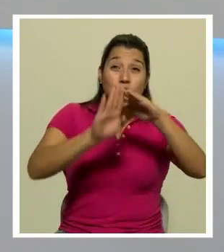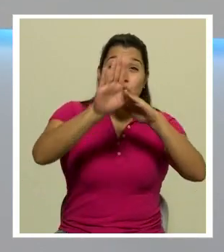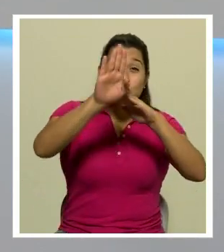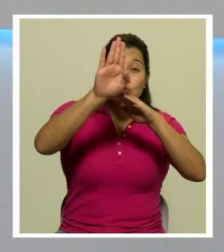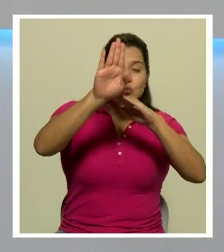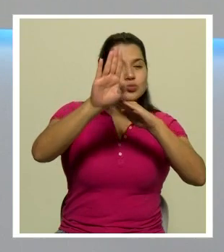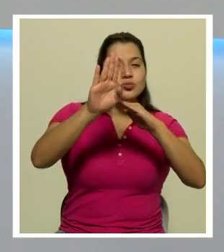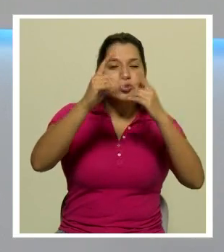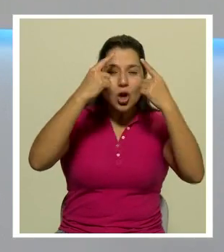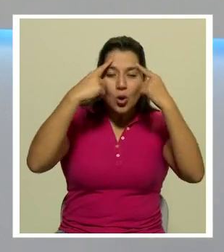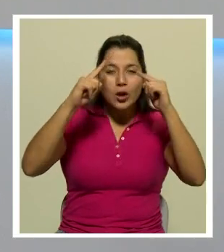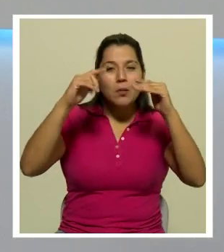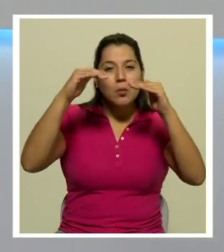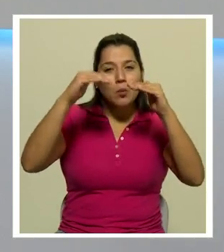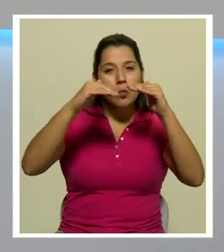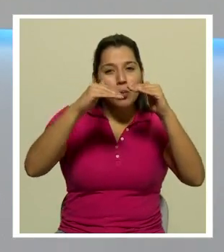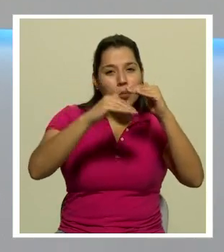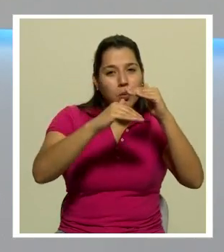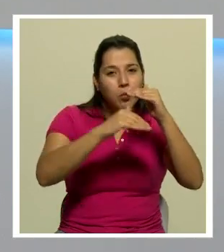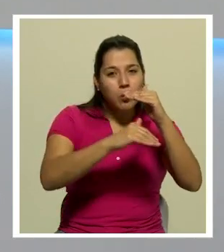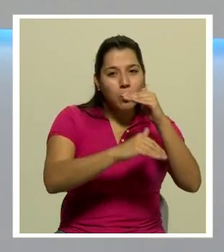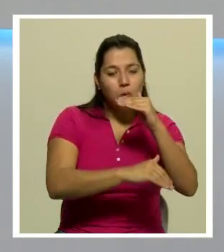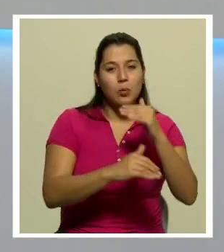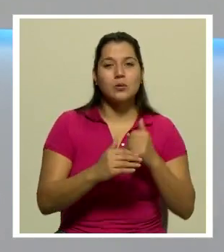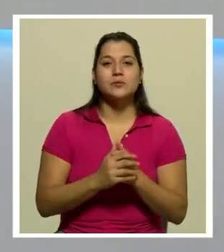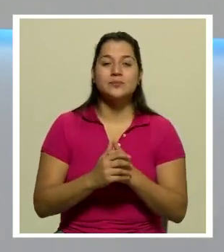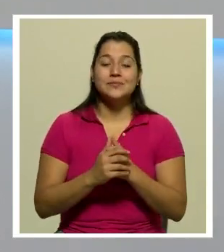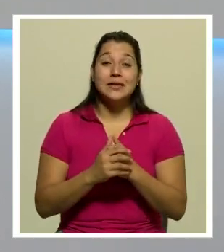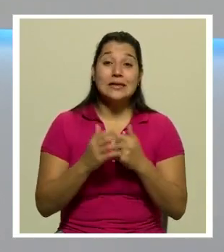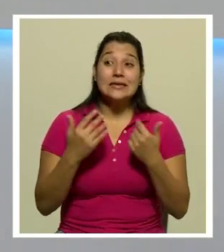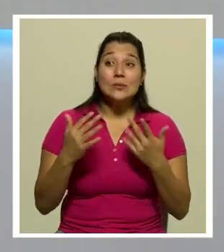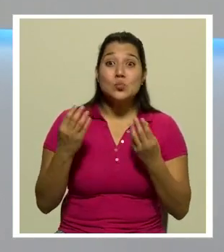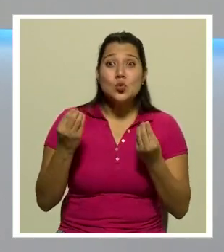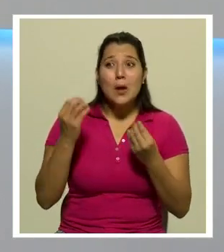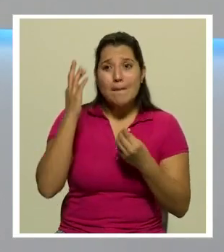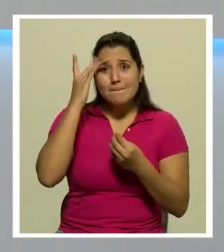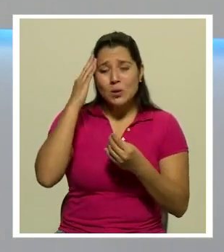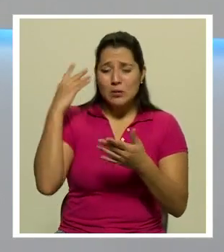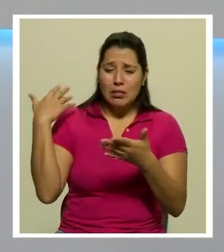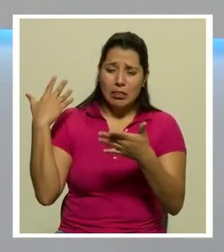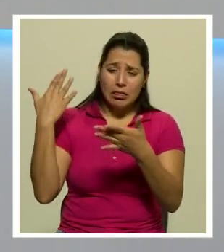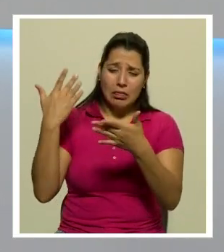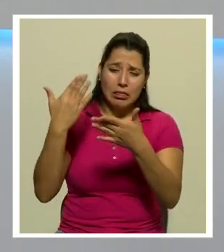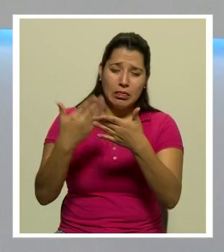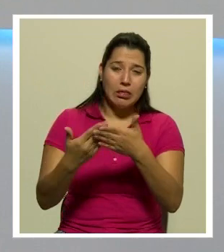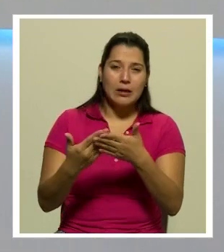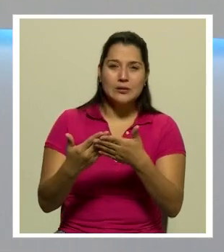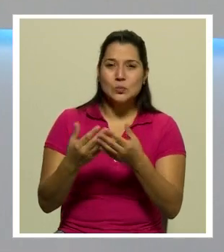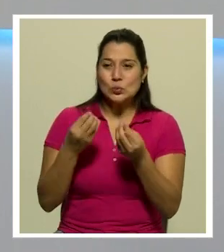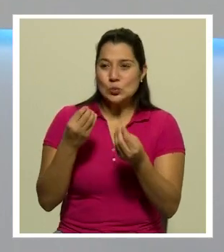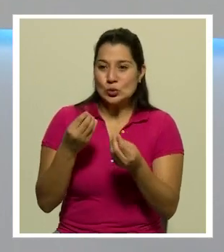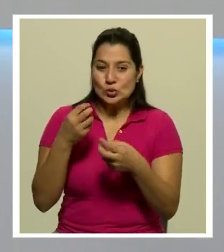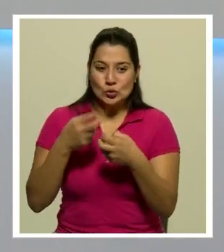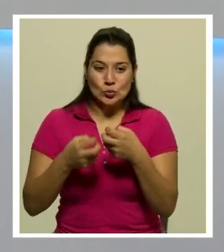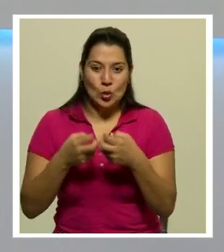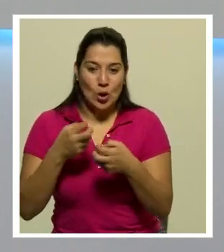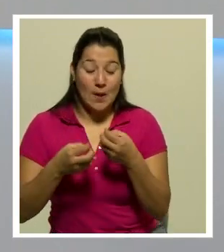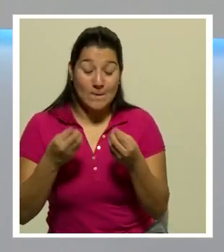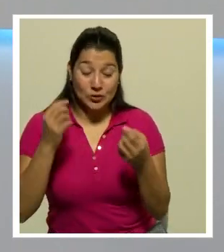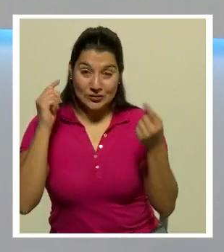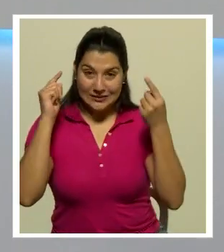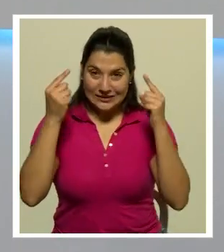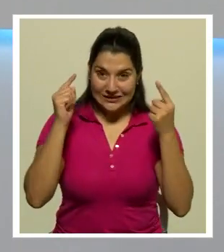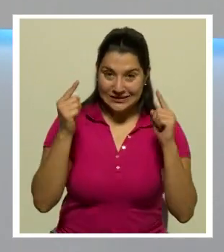en angustias durante todas estas semanas, nos ha provocado tantos problemas, tantos dolores de